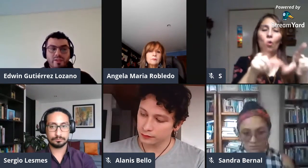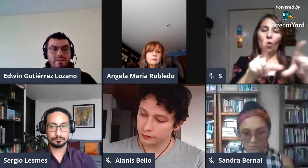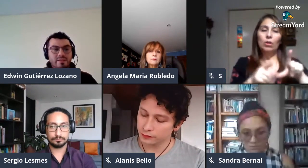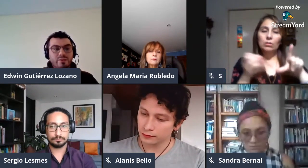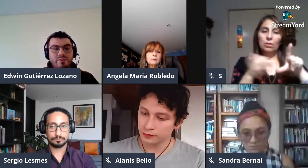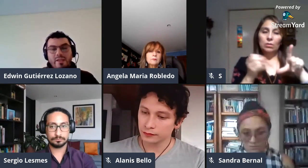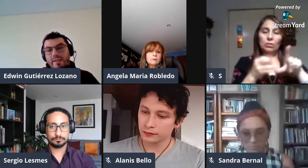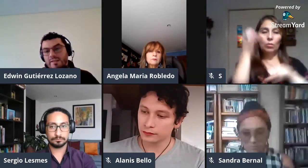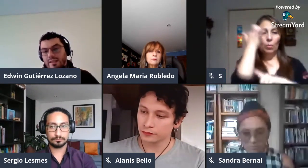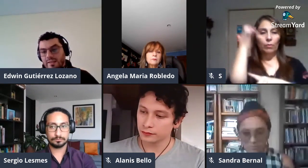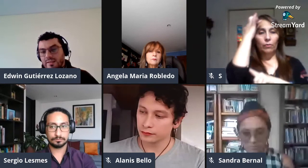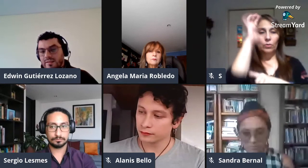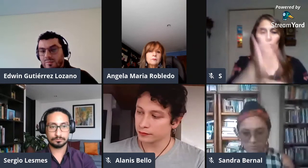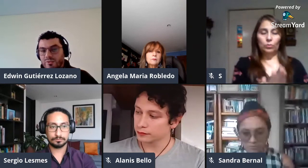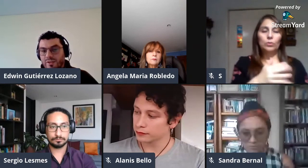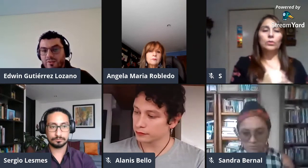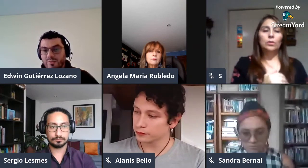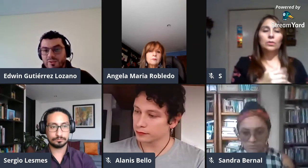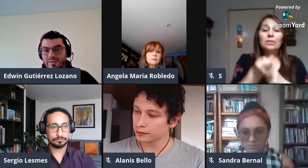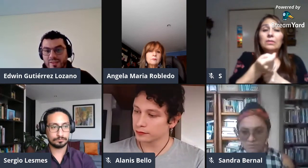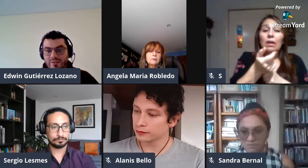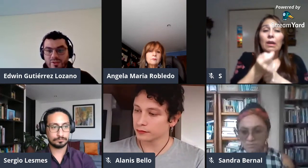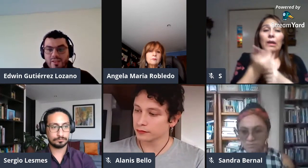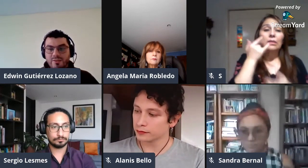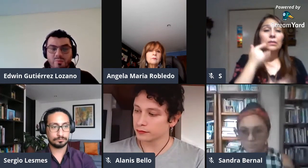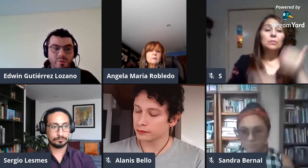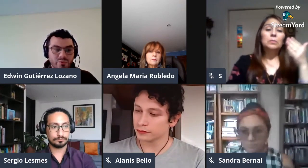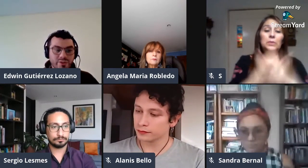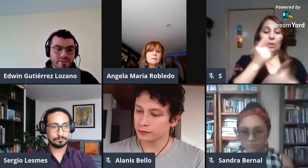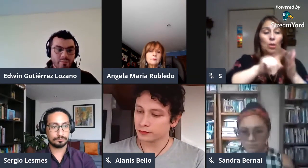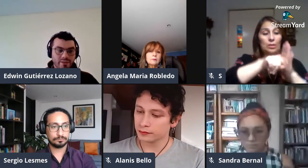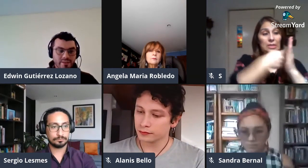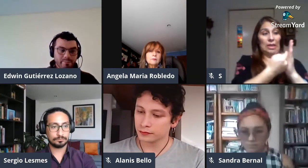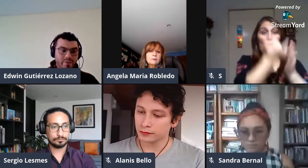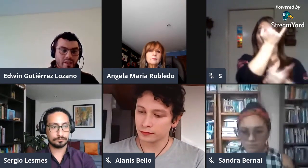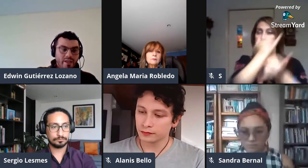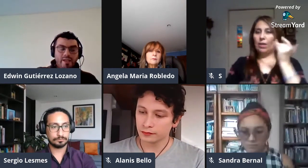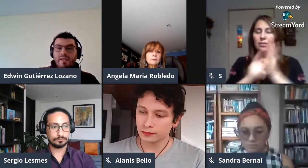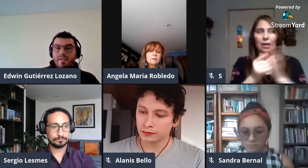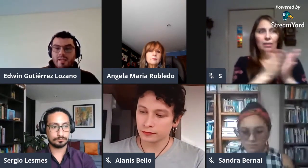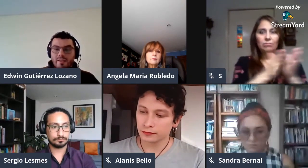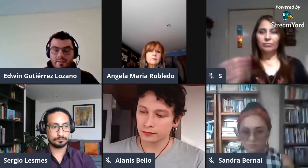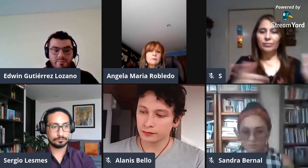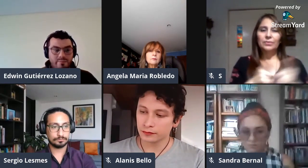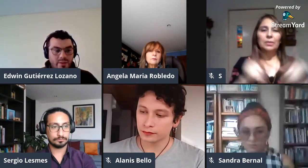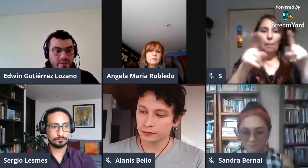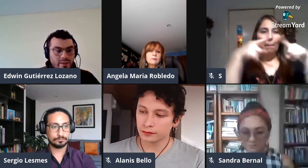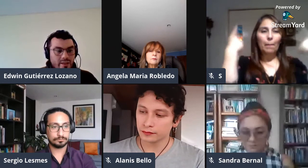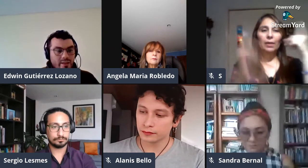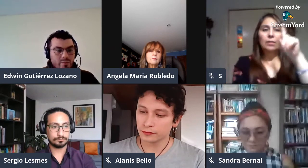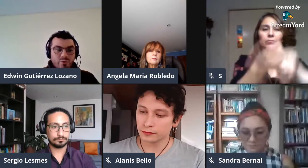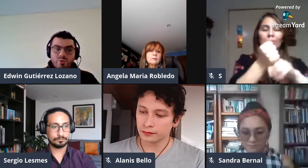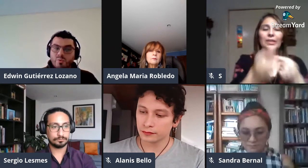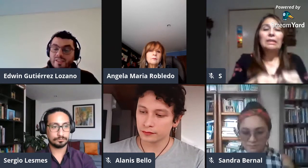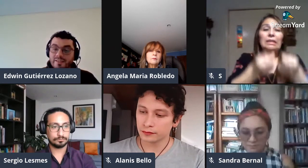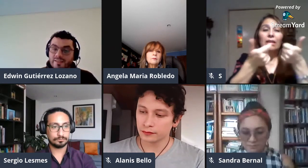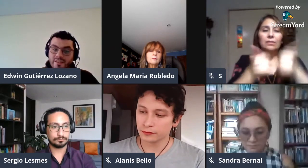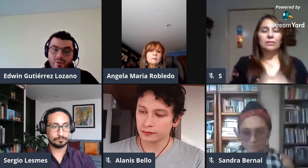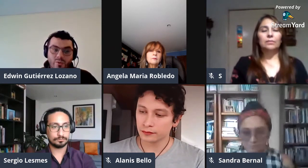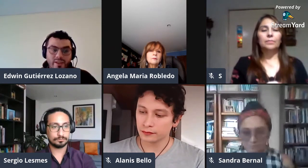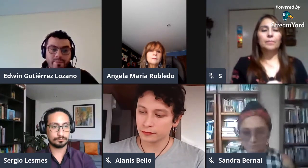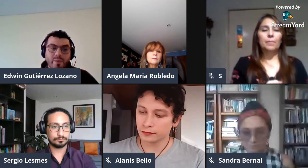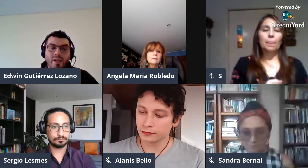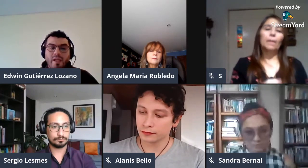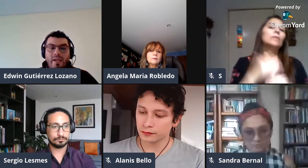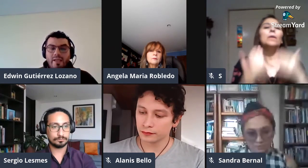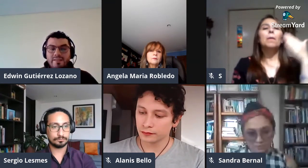la profesionalización. Ya casi estamos acabando este ciclo, ya casi cumplimos esta meta. Y arrancamos con nuestra